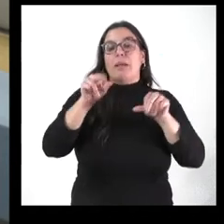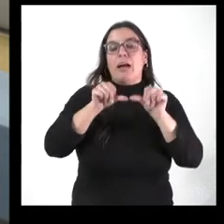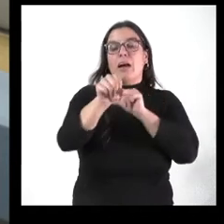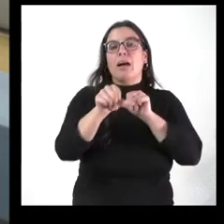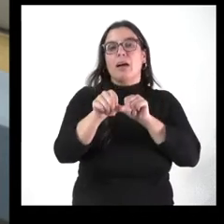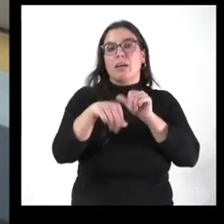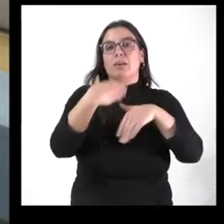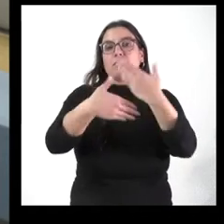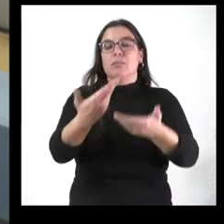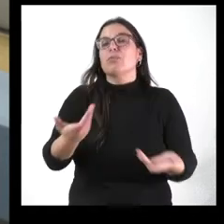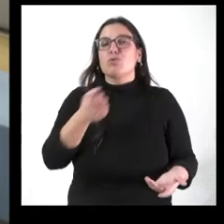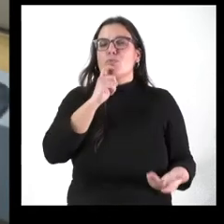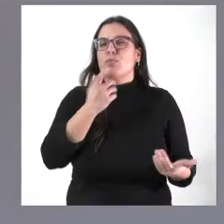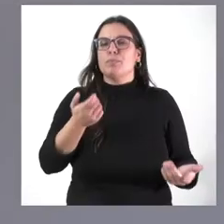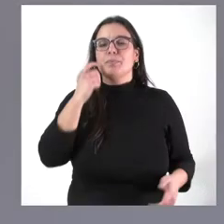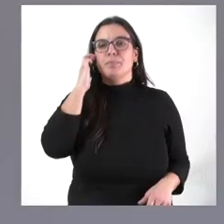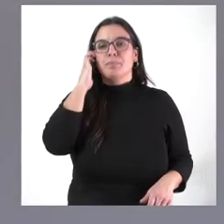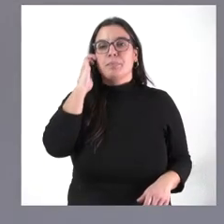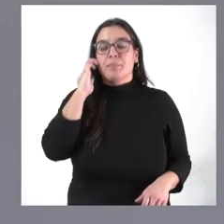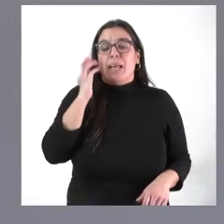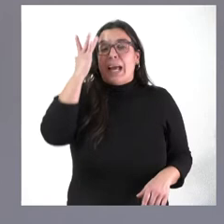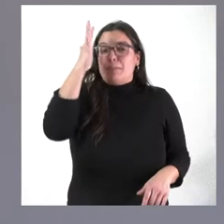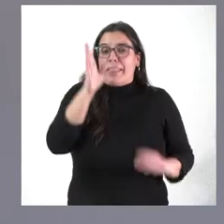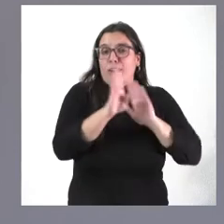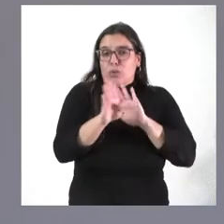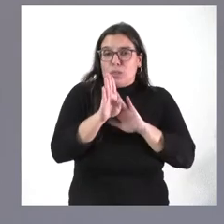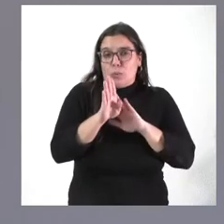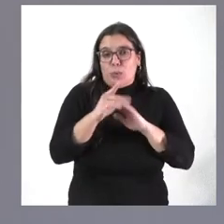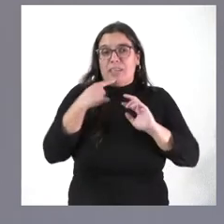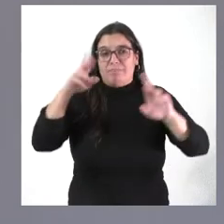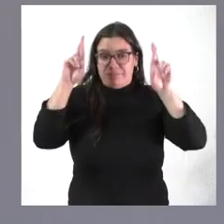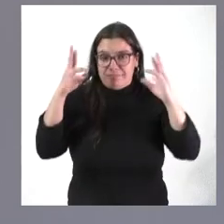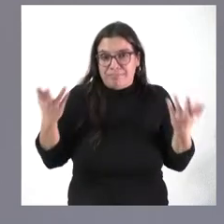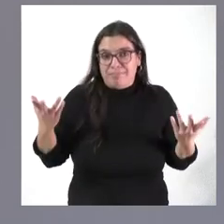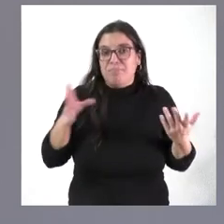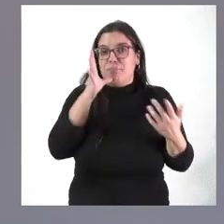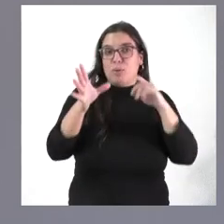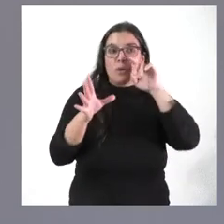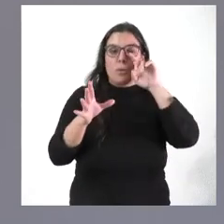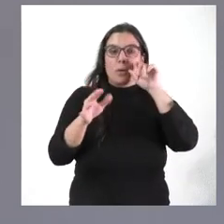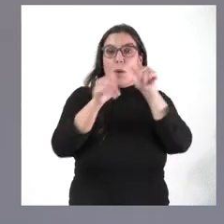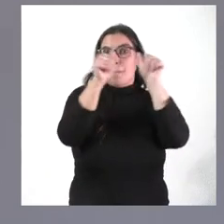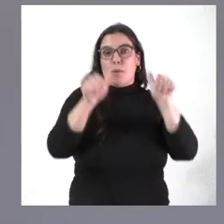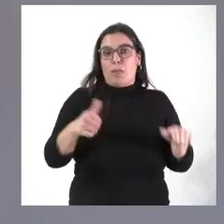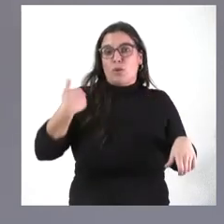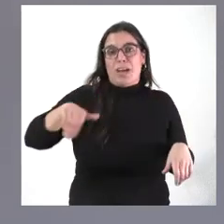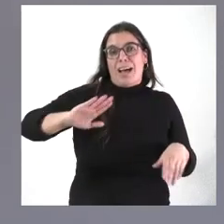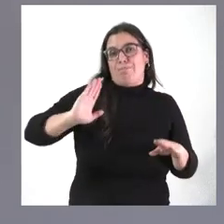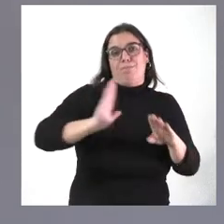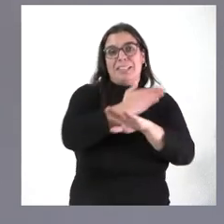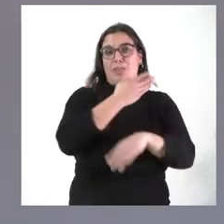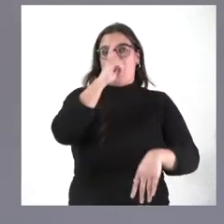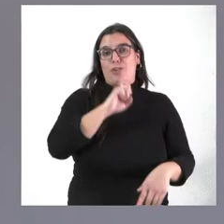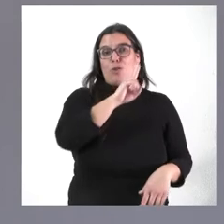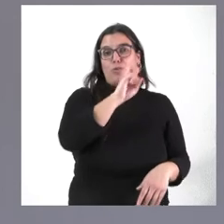no sé cómo está el tema pues no perdemos la esperanza porque el modelo ya perdió su vigencia el año 2014